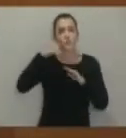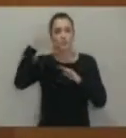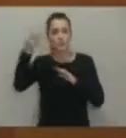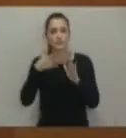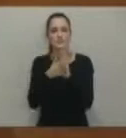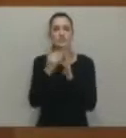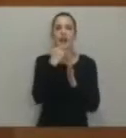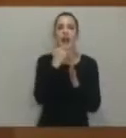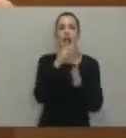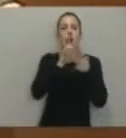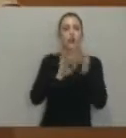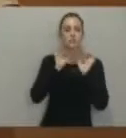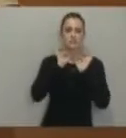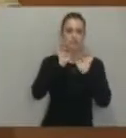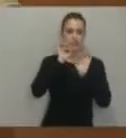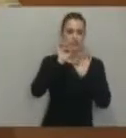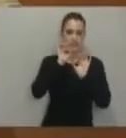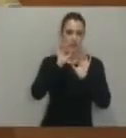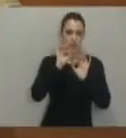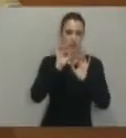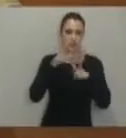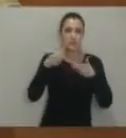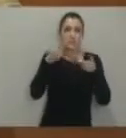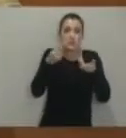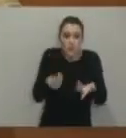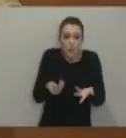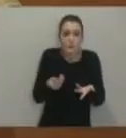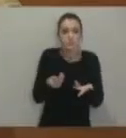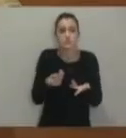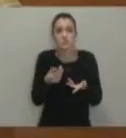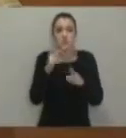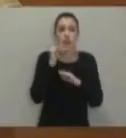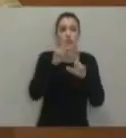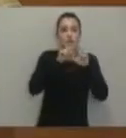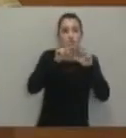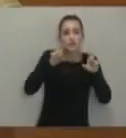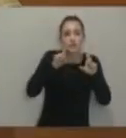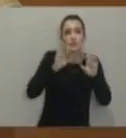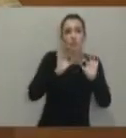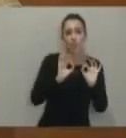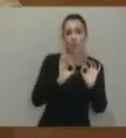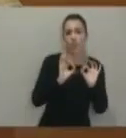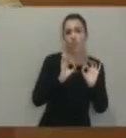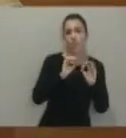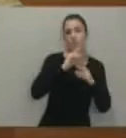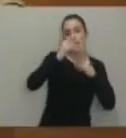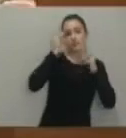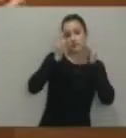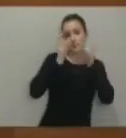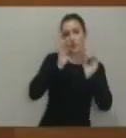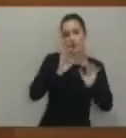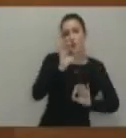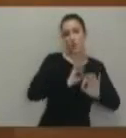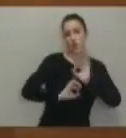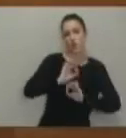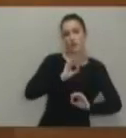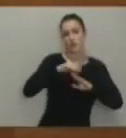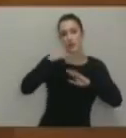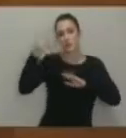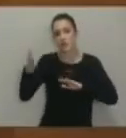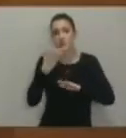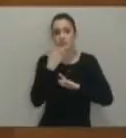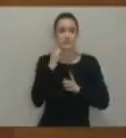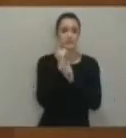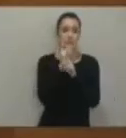a efectos del acuerdo marco, y difícilmente puede plantearse que una entidad pueda organizar dichas actividades sin disponer de un servicio de transporte, sobre